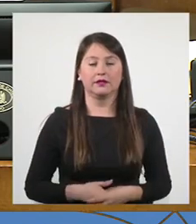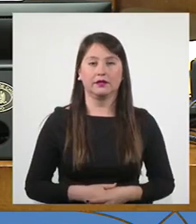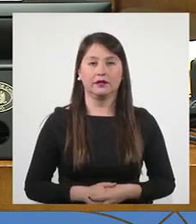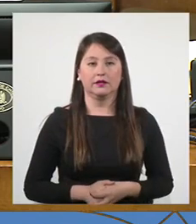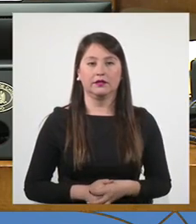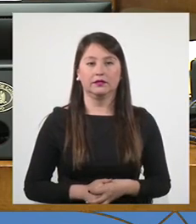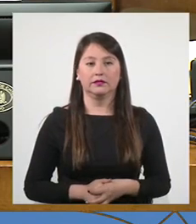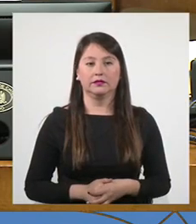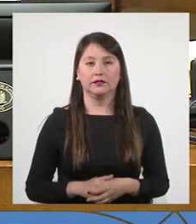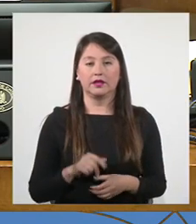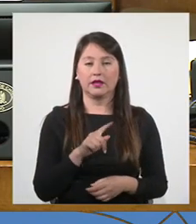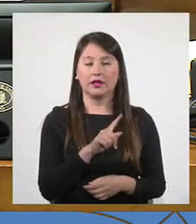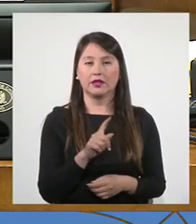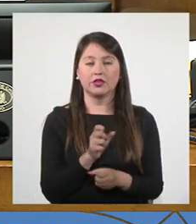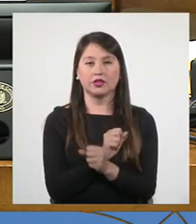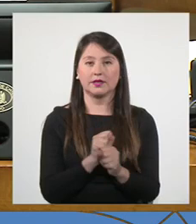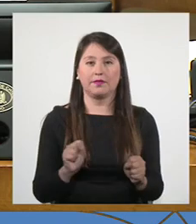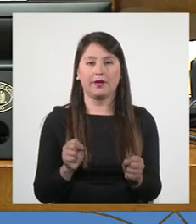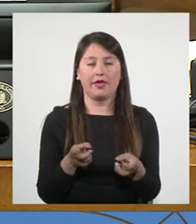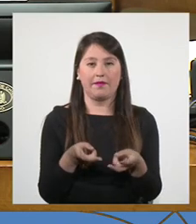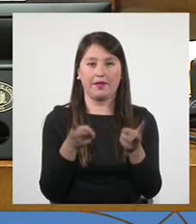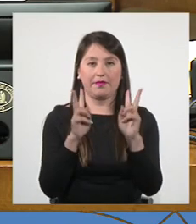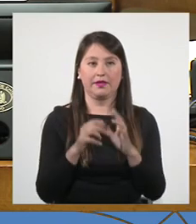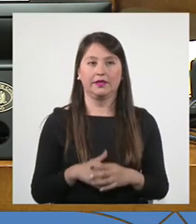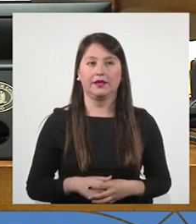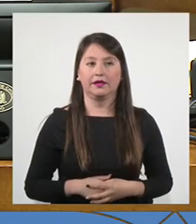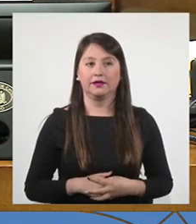Se han declarado inadmisibles